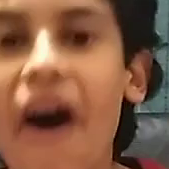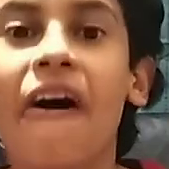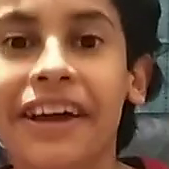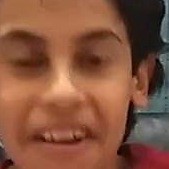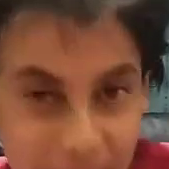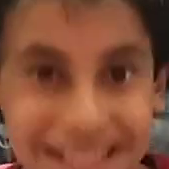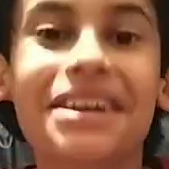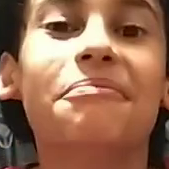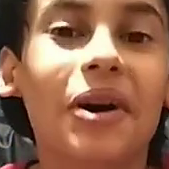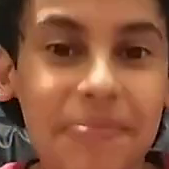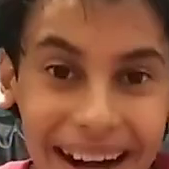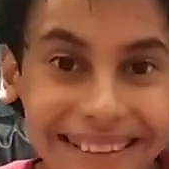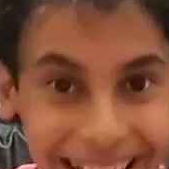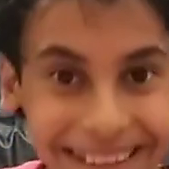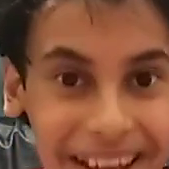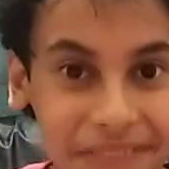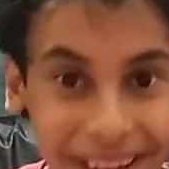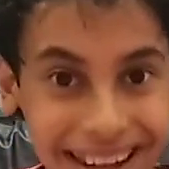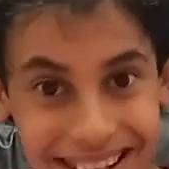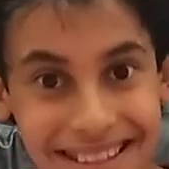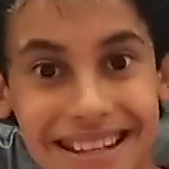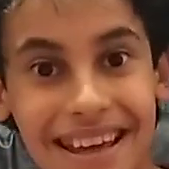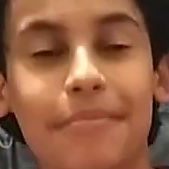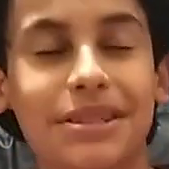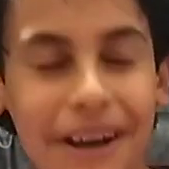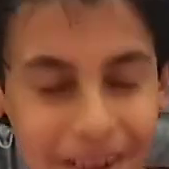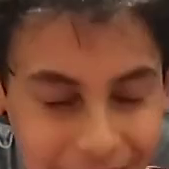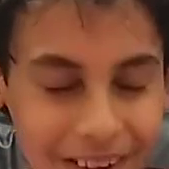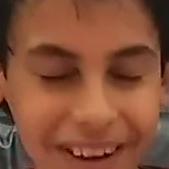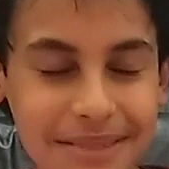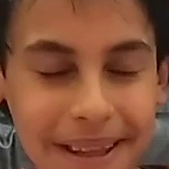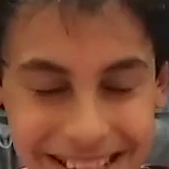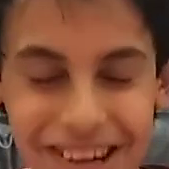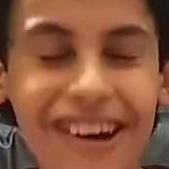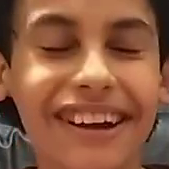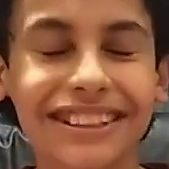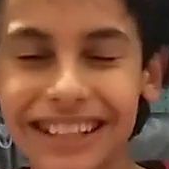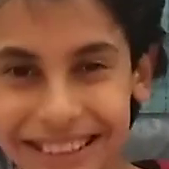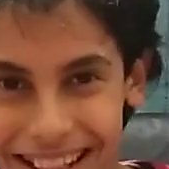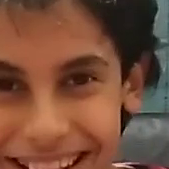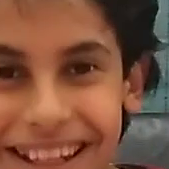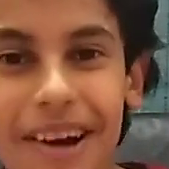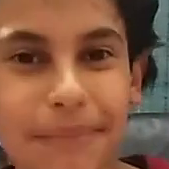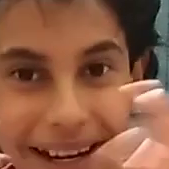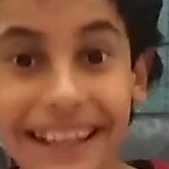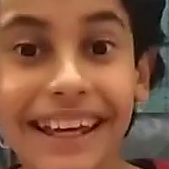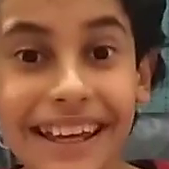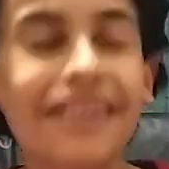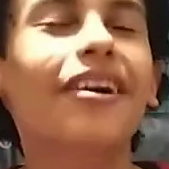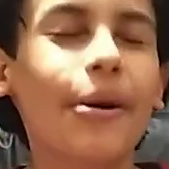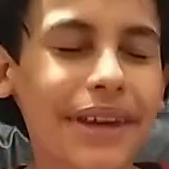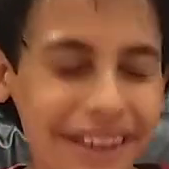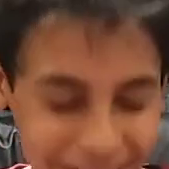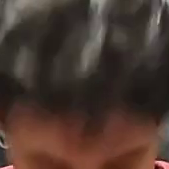la canción que compusimos para hacerte feliz. Mis mejores bendiciones te las dedico para